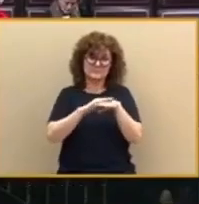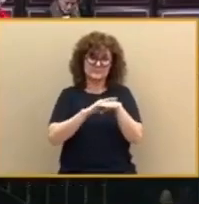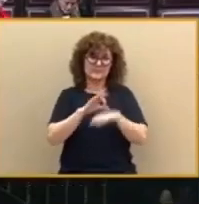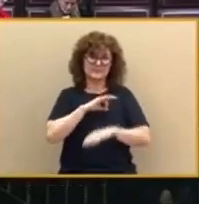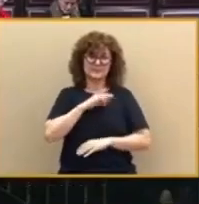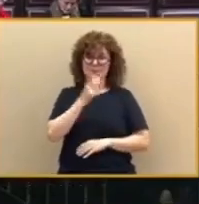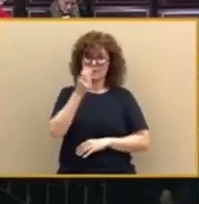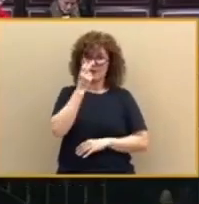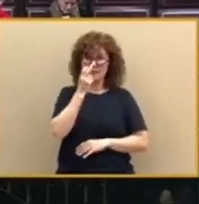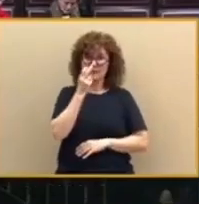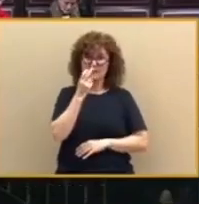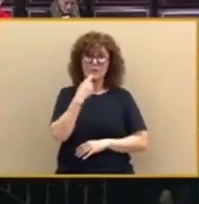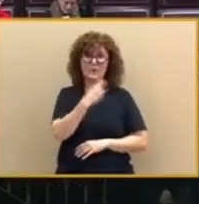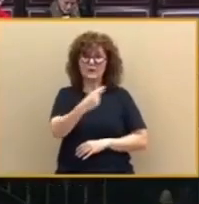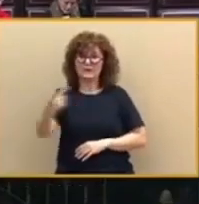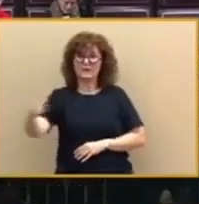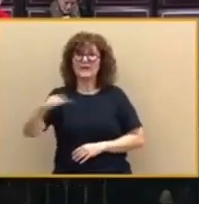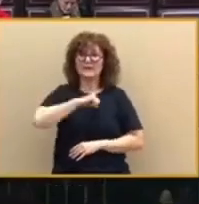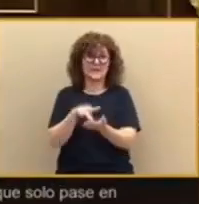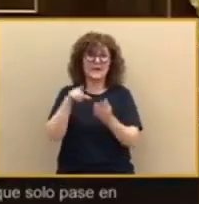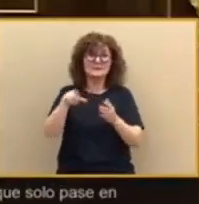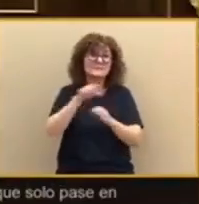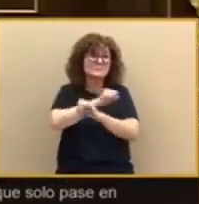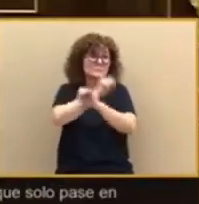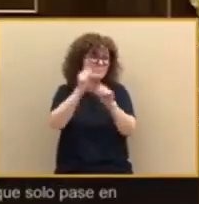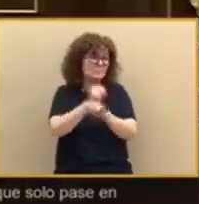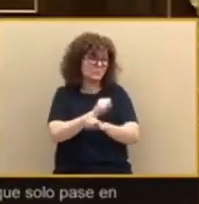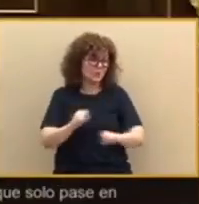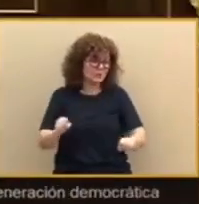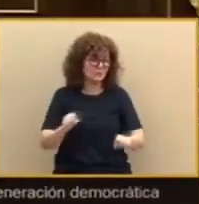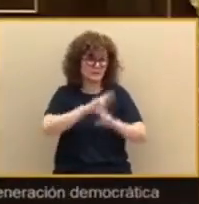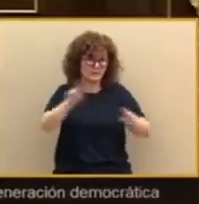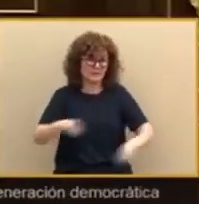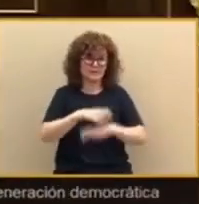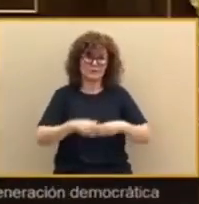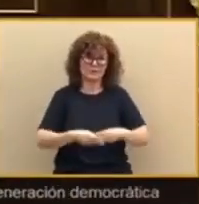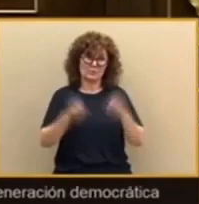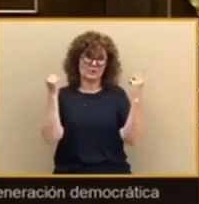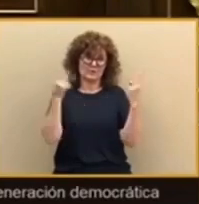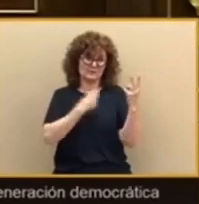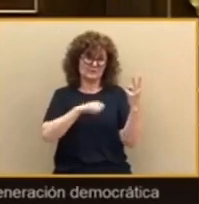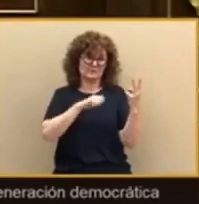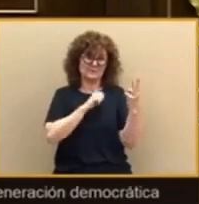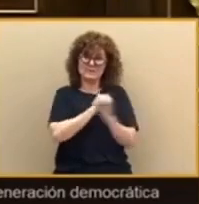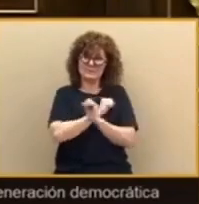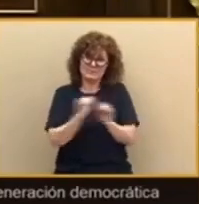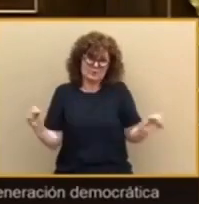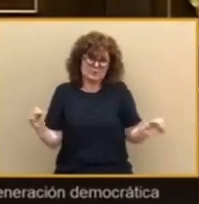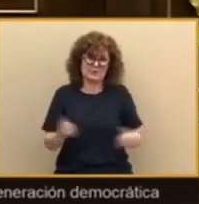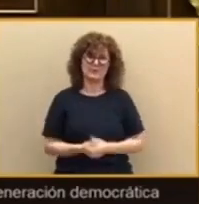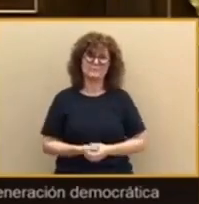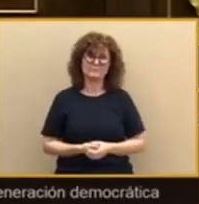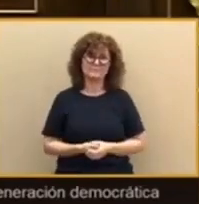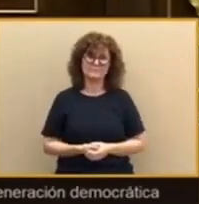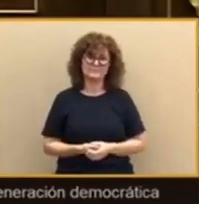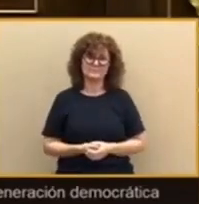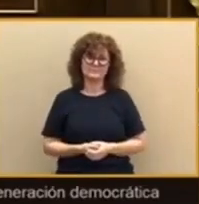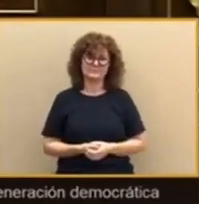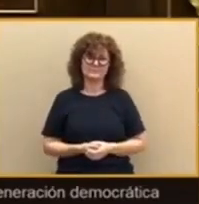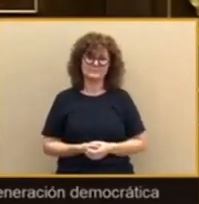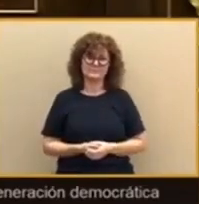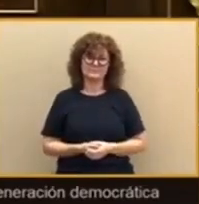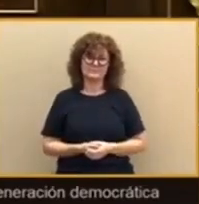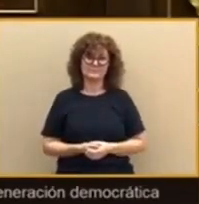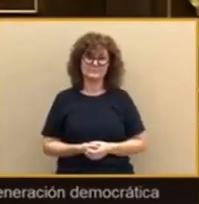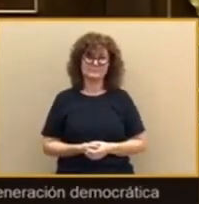mediática, necesita para vivir que no se le señale, que no se desvele cuál es el truco. Y